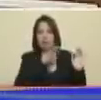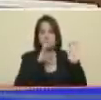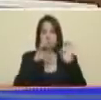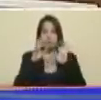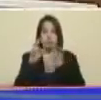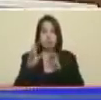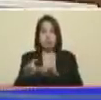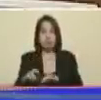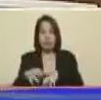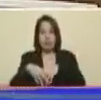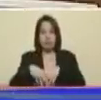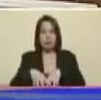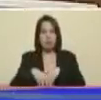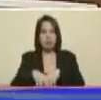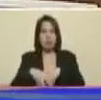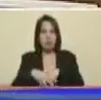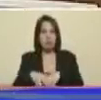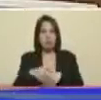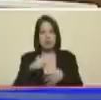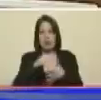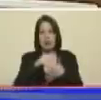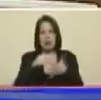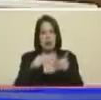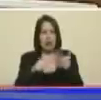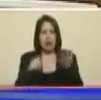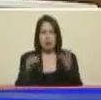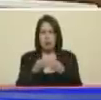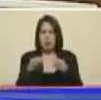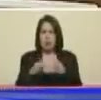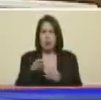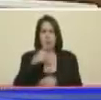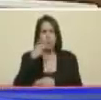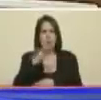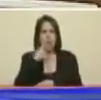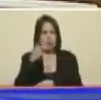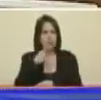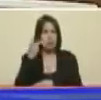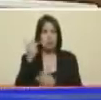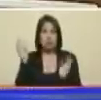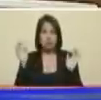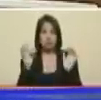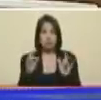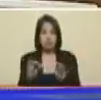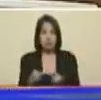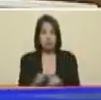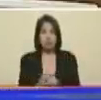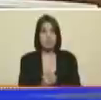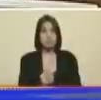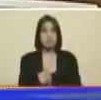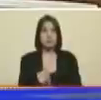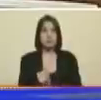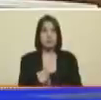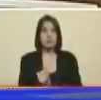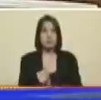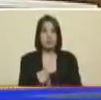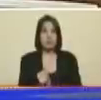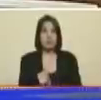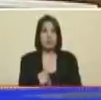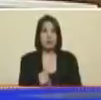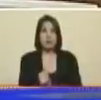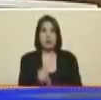Socialista, el CLP, Bandera Roja, PRB, Ruptura, el MIR, lo que era la sopa de